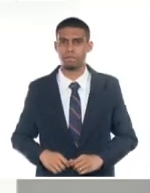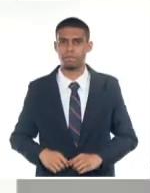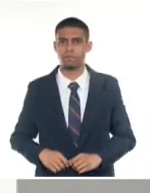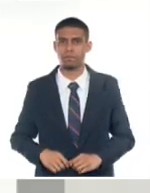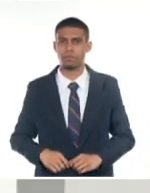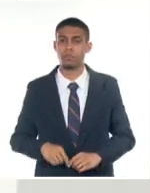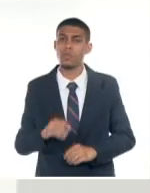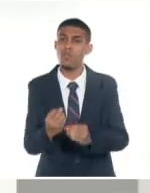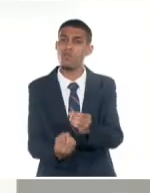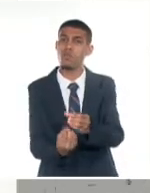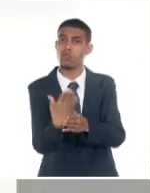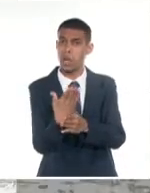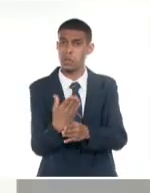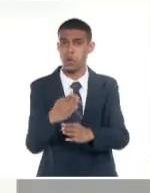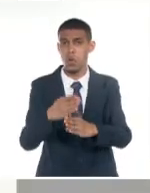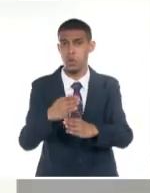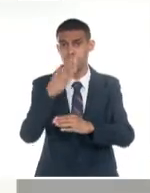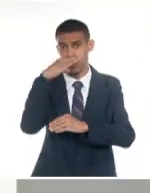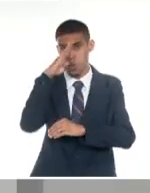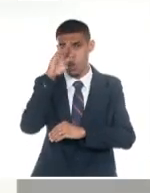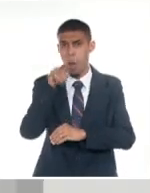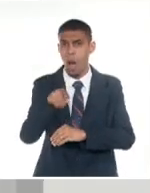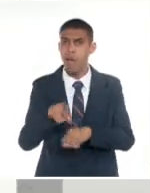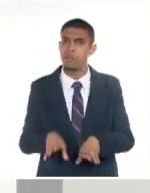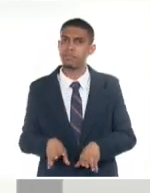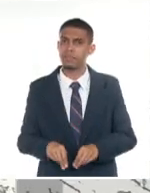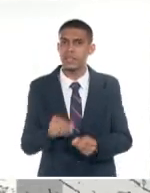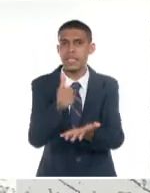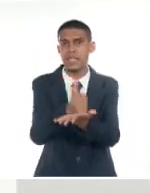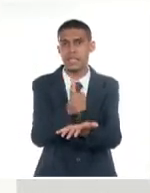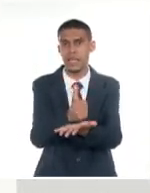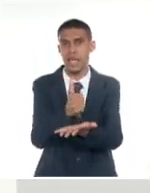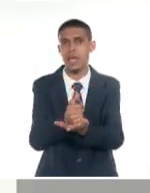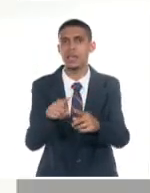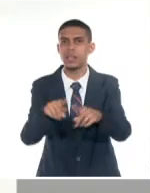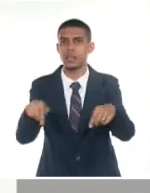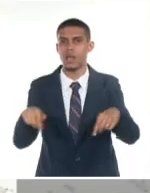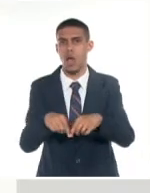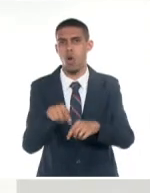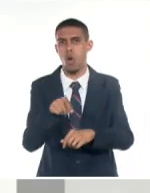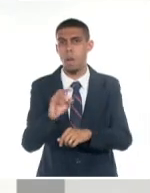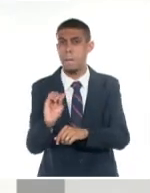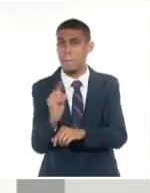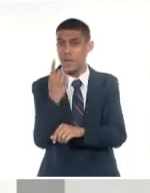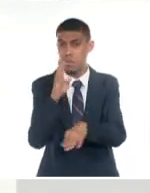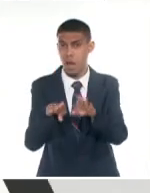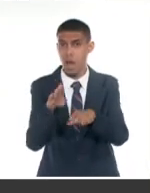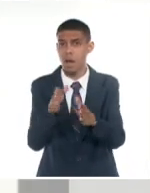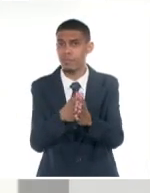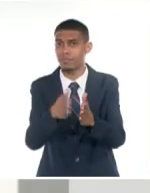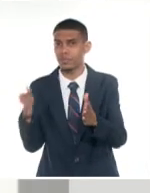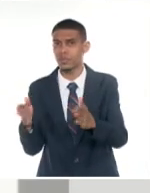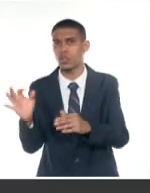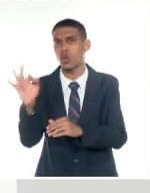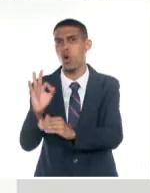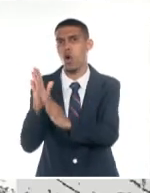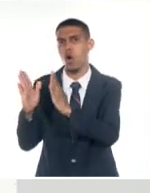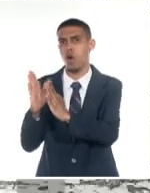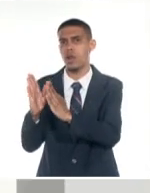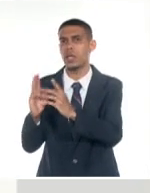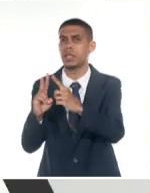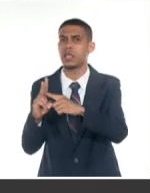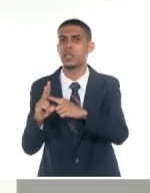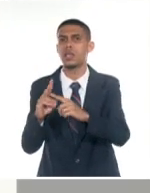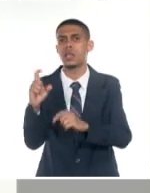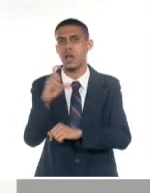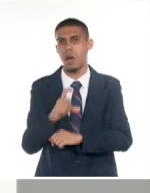la Fundación Caguayo en Santiago asumirá el grueso de las acciones del Salón, que por vez primera se extiende al Oriente y Camagüey. De manera